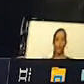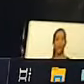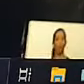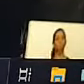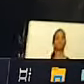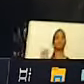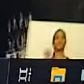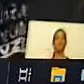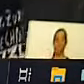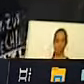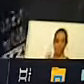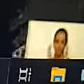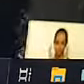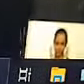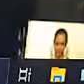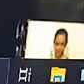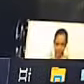a dedicar,